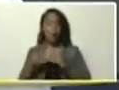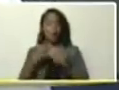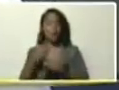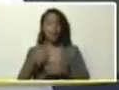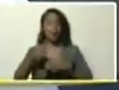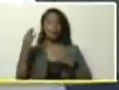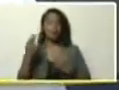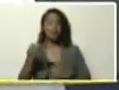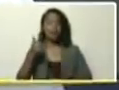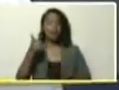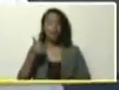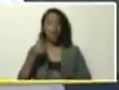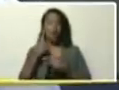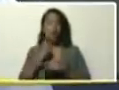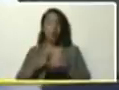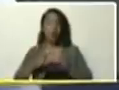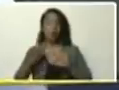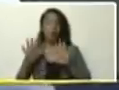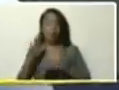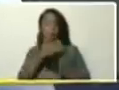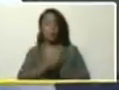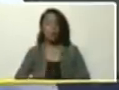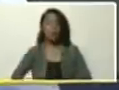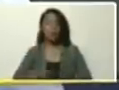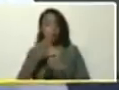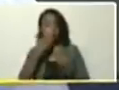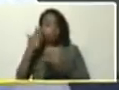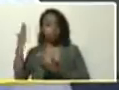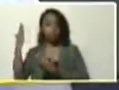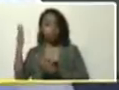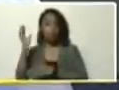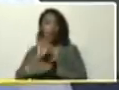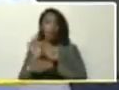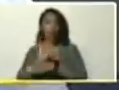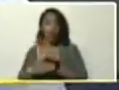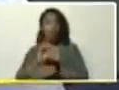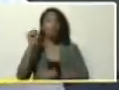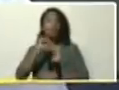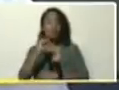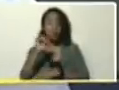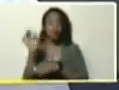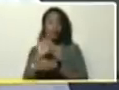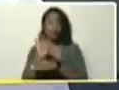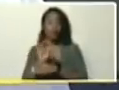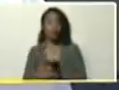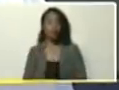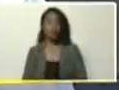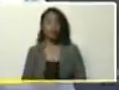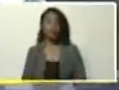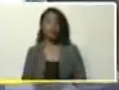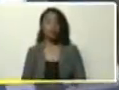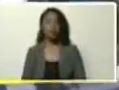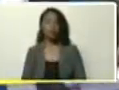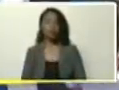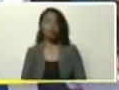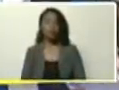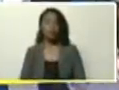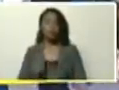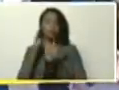acertado el 1x10, presidente. Tomen nota, pues. Y funcionó, además. Sí funcionó. Muy bien,